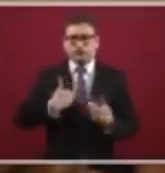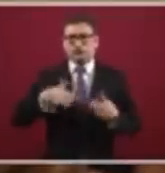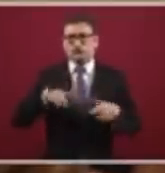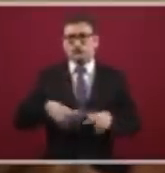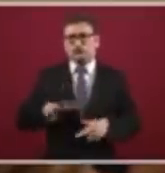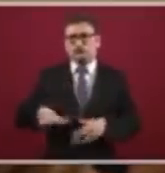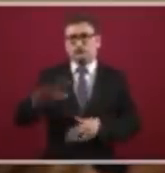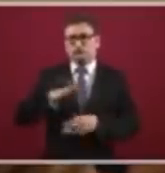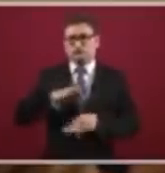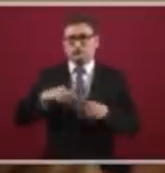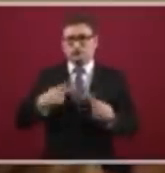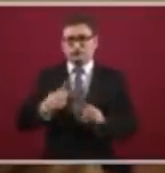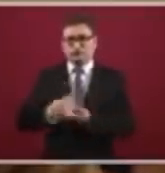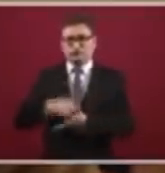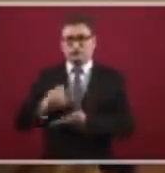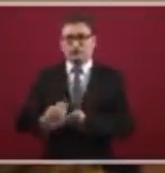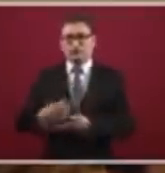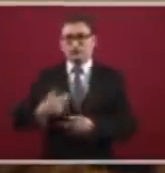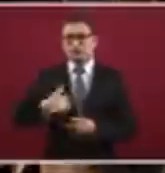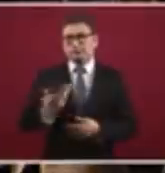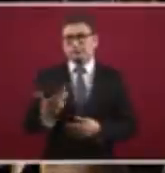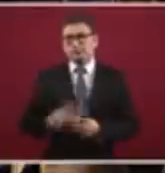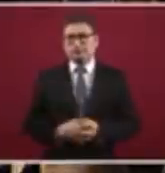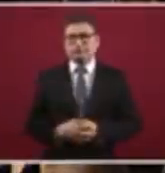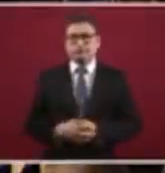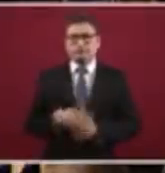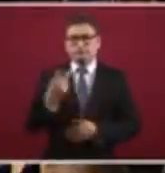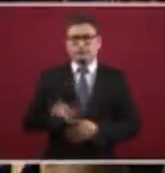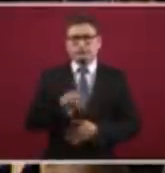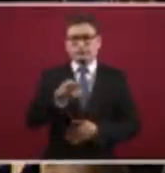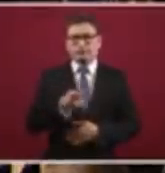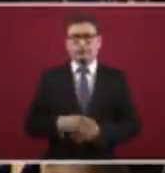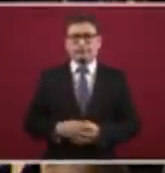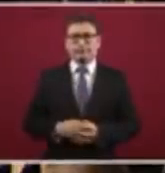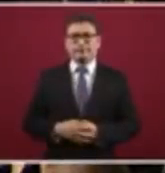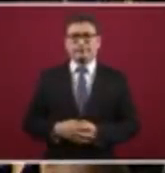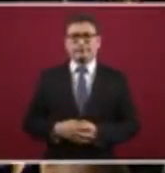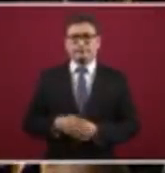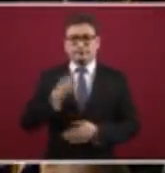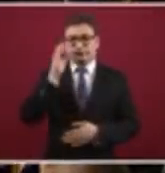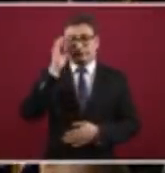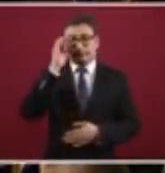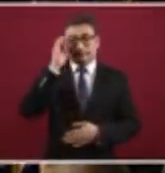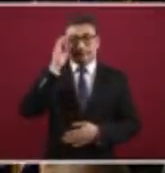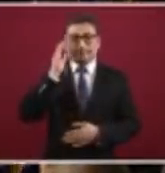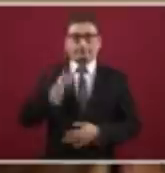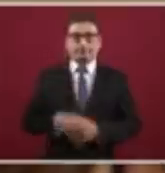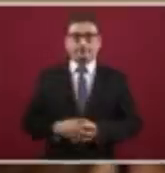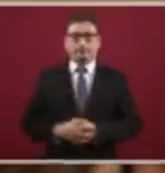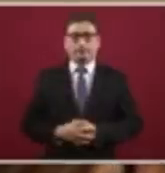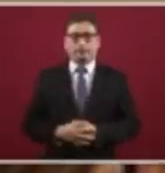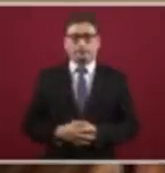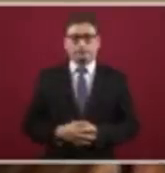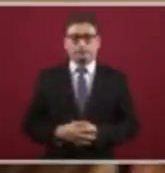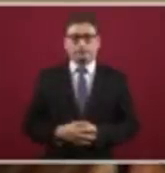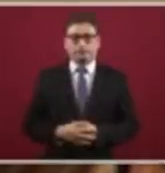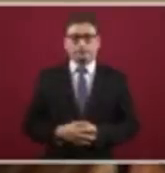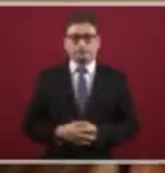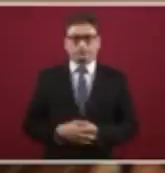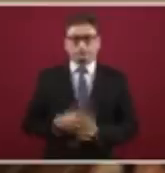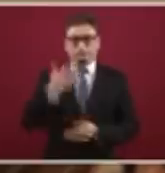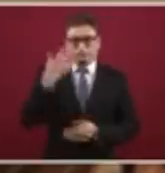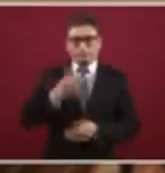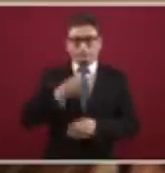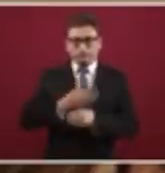los tamaulipecos y bueno preguntarles ahí está el caso especial verdad este de los de